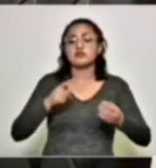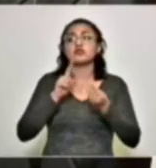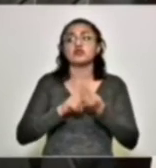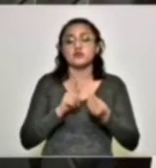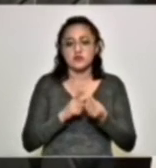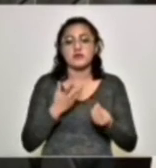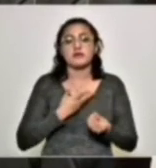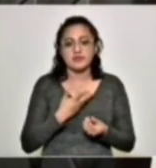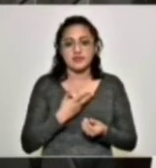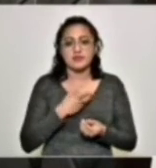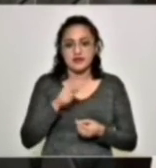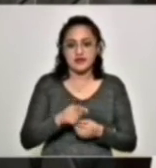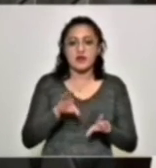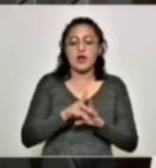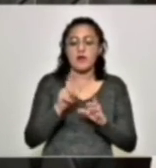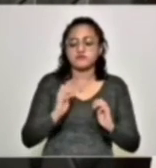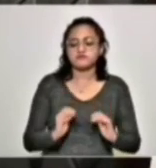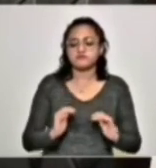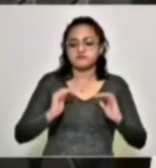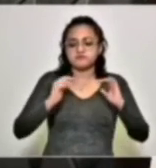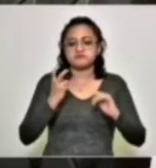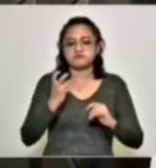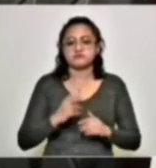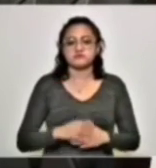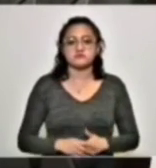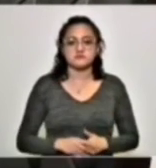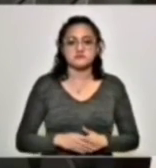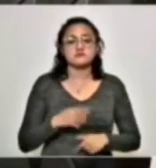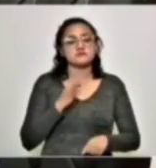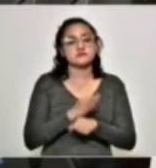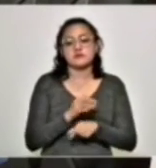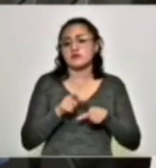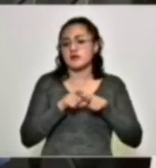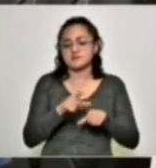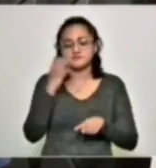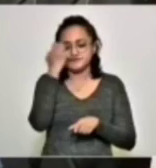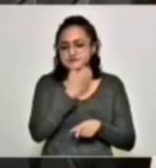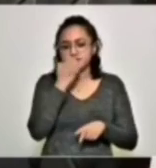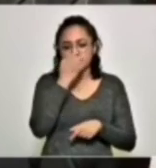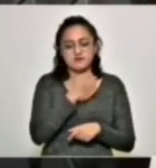dónde surgen los encharcamientos e inundaciones. Seguimos